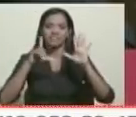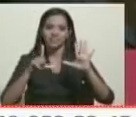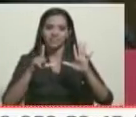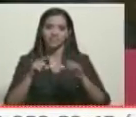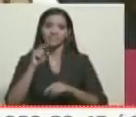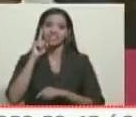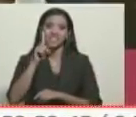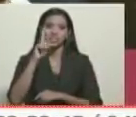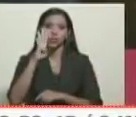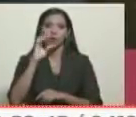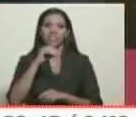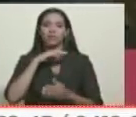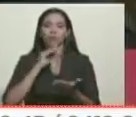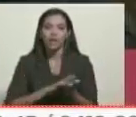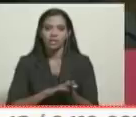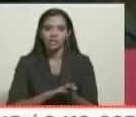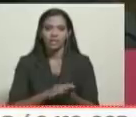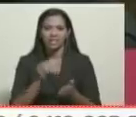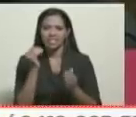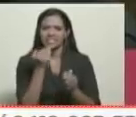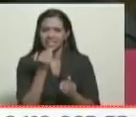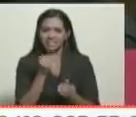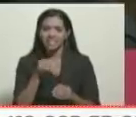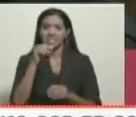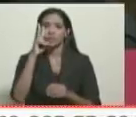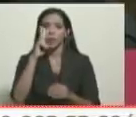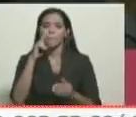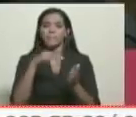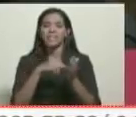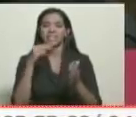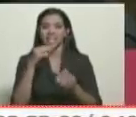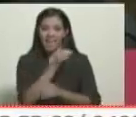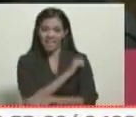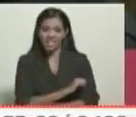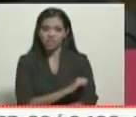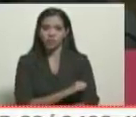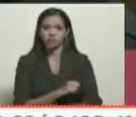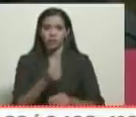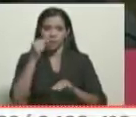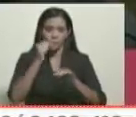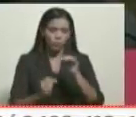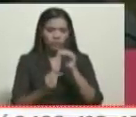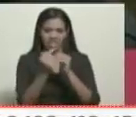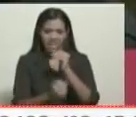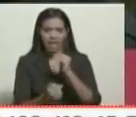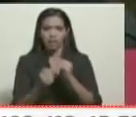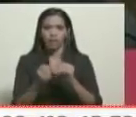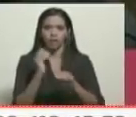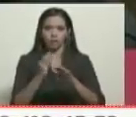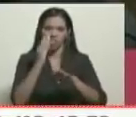muertos, casi 2000 heridos, mutilados de todos los calibres, buscando también entre